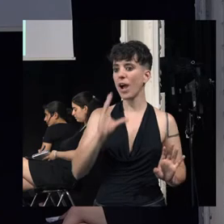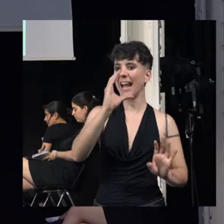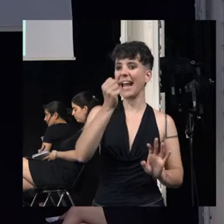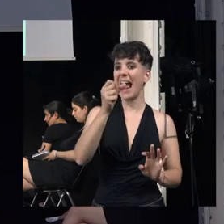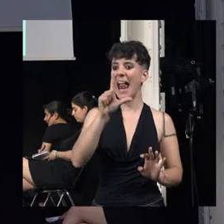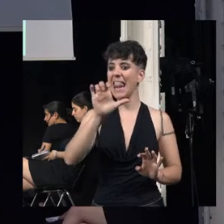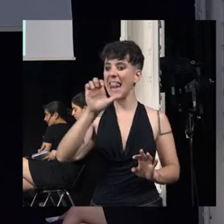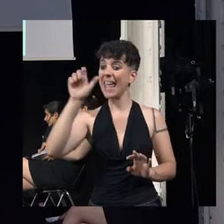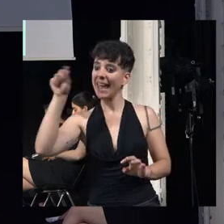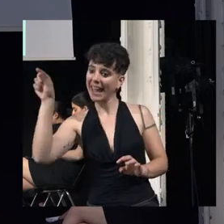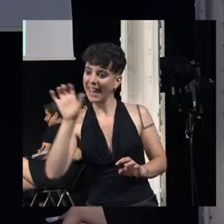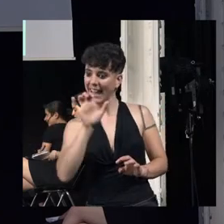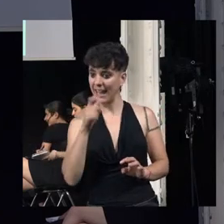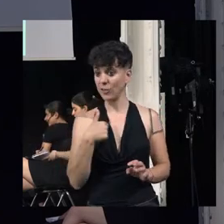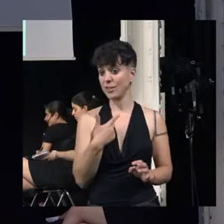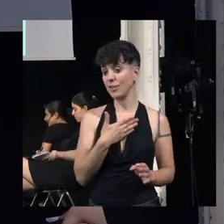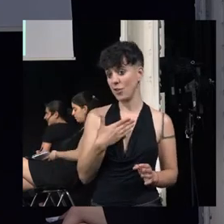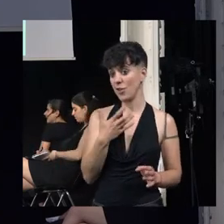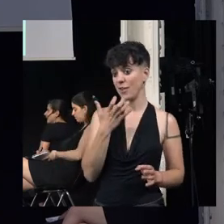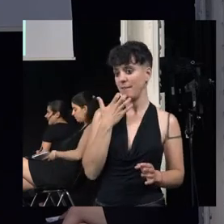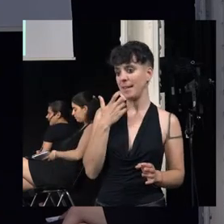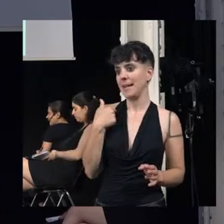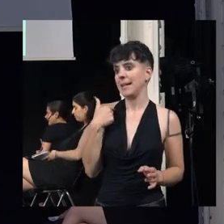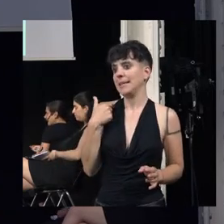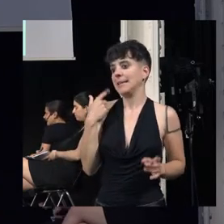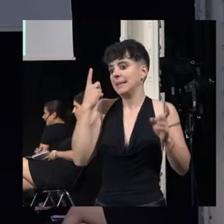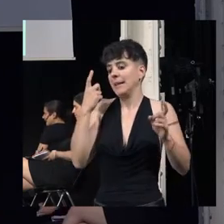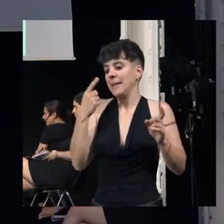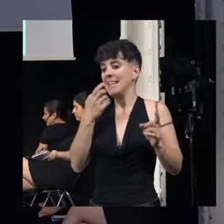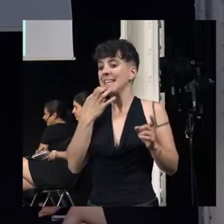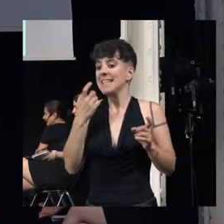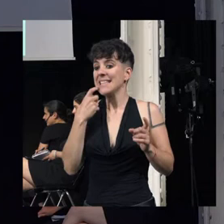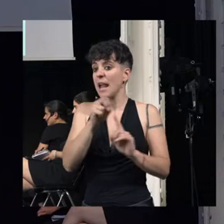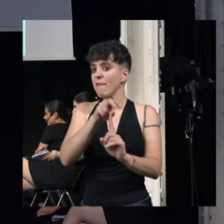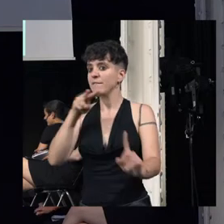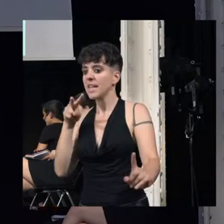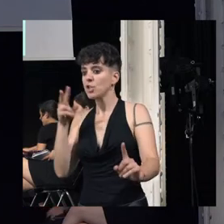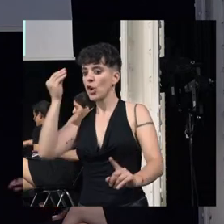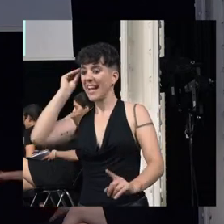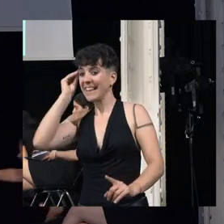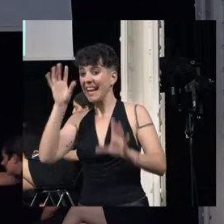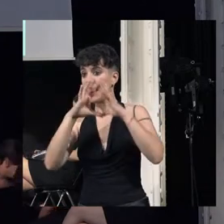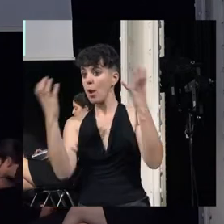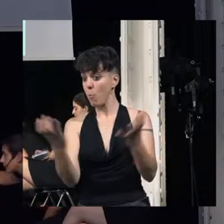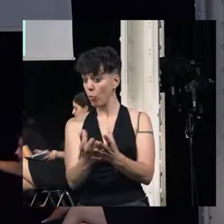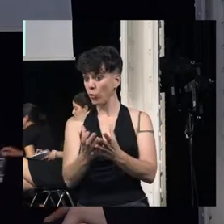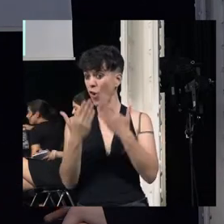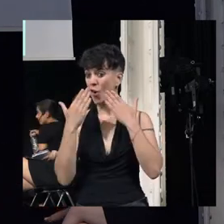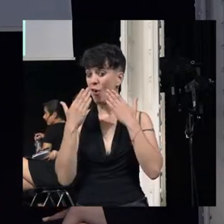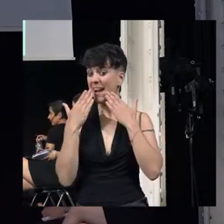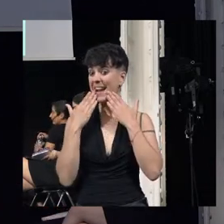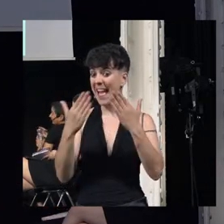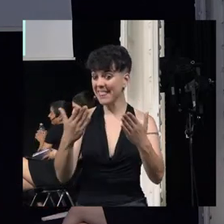decir, sin equivocarme, que si la cosmovisión gitana del mundo se establece a través de nuestra lengua, nuestra lengua es